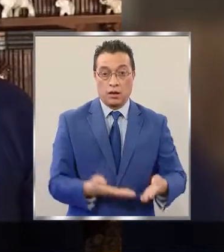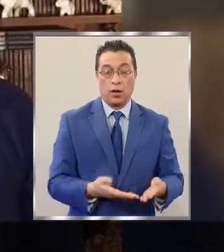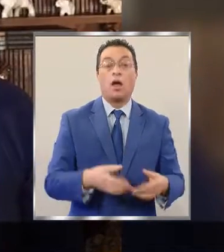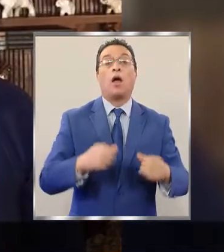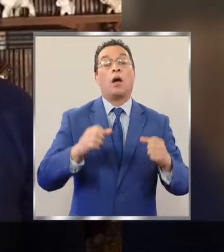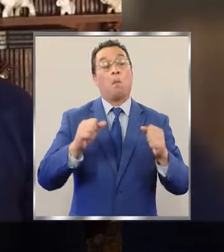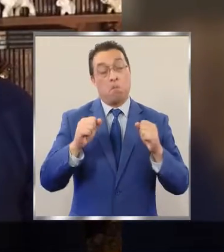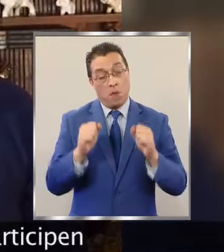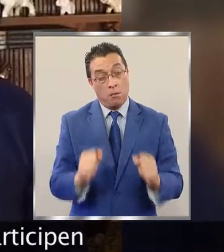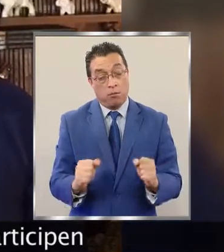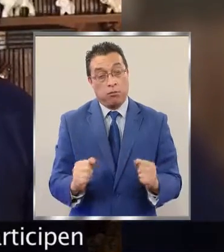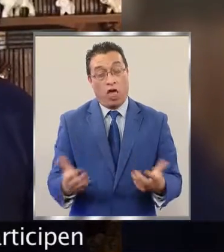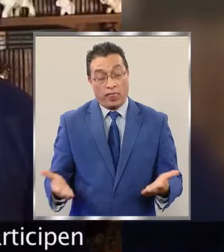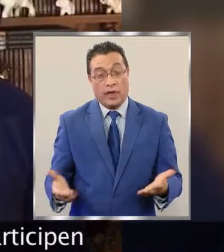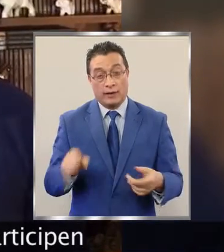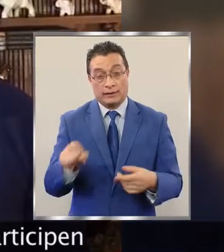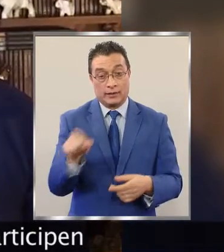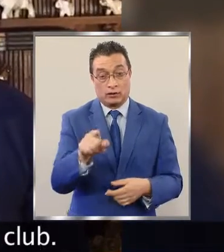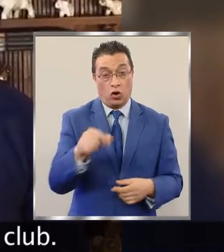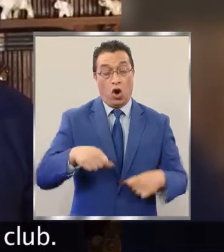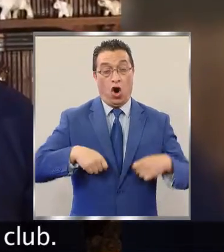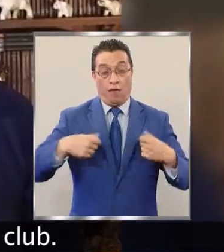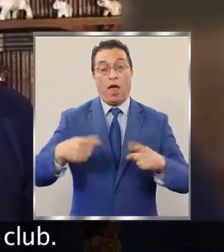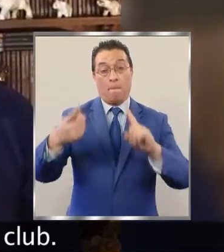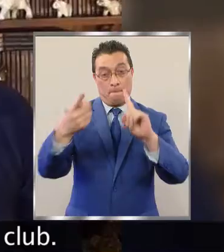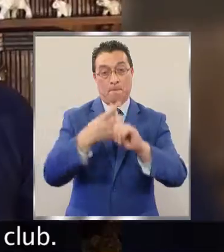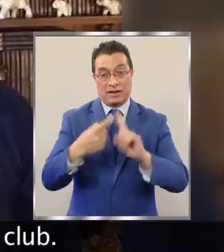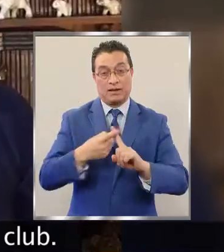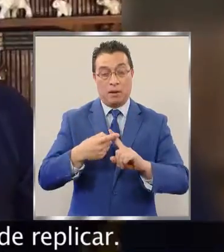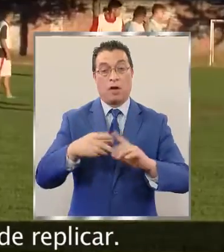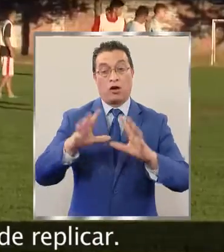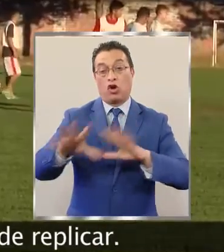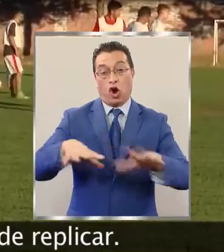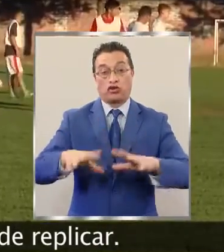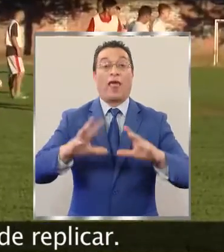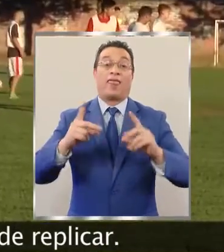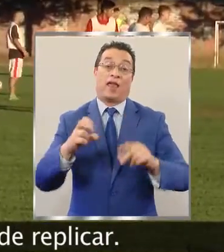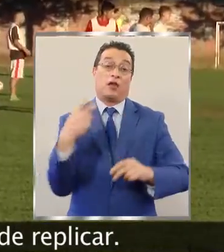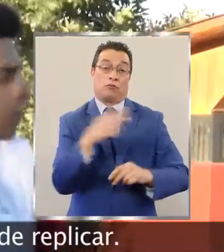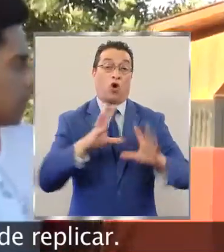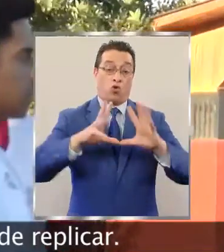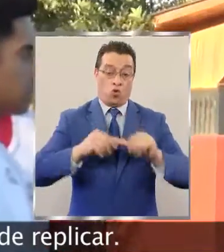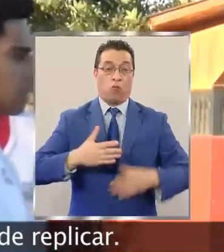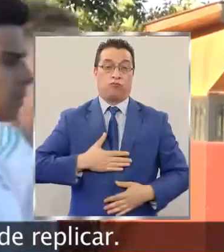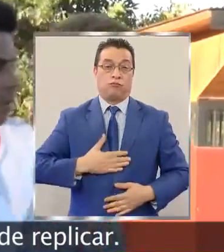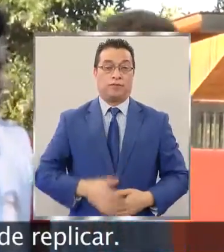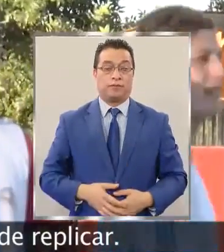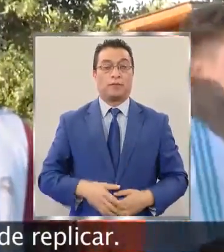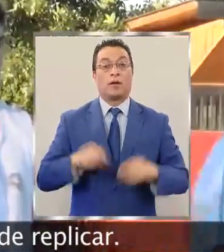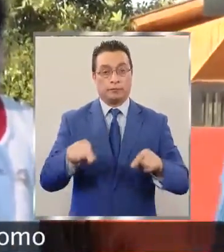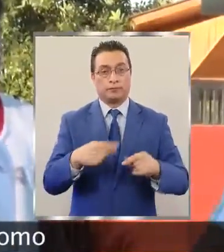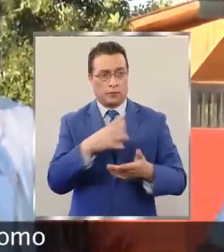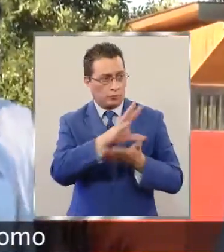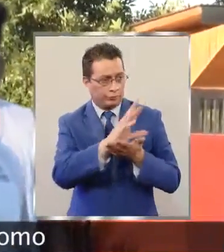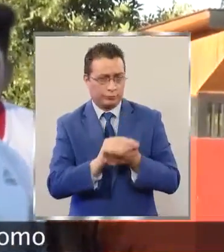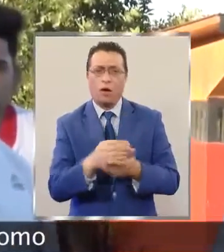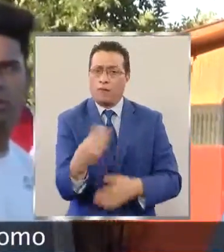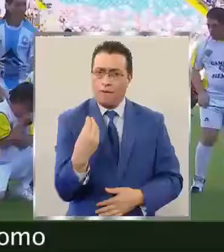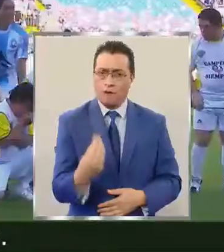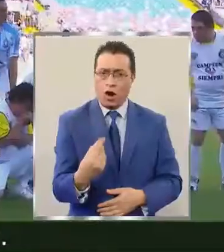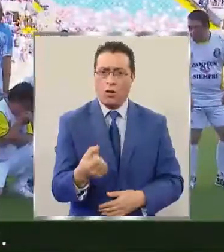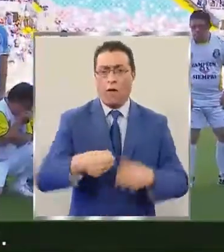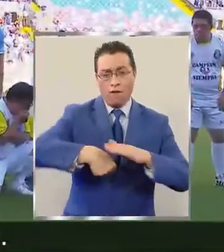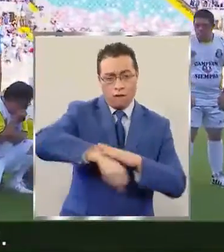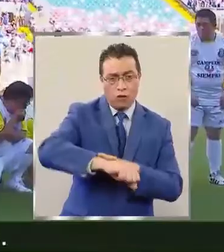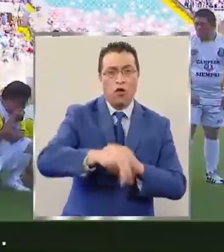que estos muchachos participen de las actividades del club. Sin duda, iniciativas dignas de replicar, ya sea en el